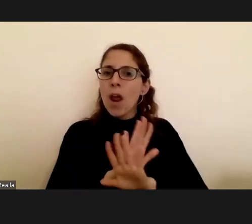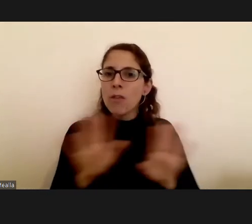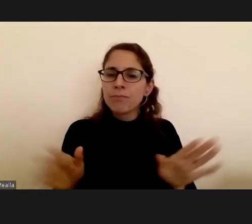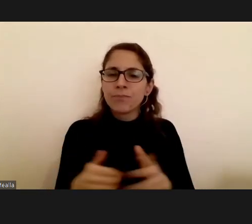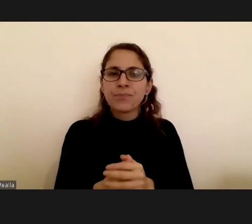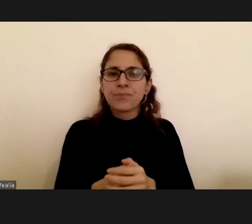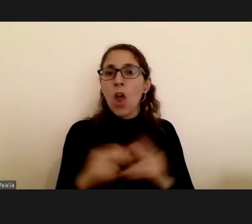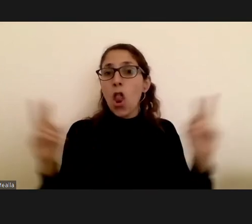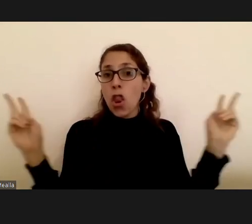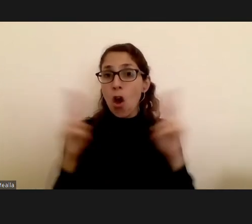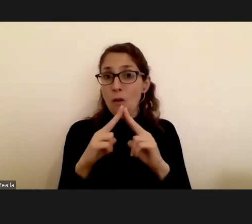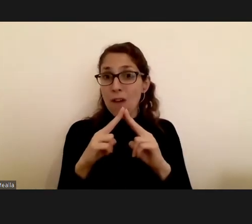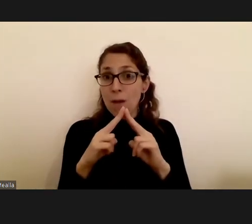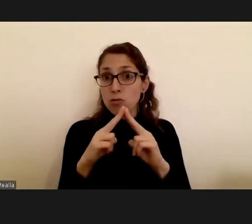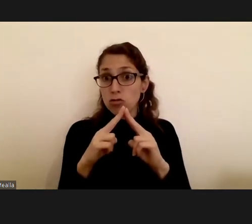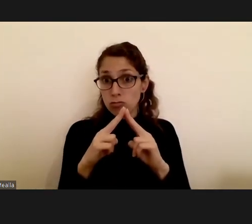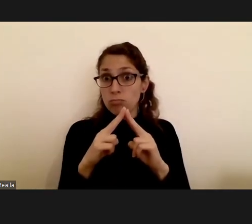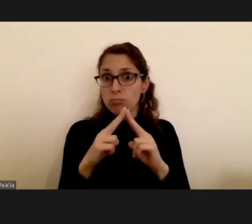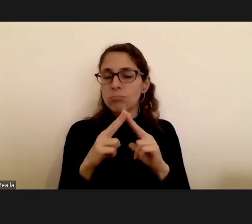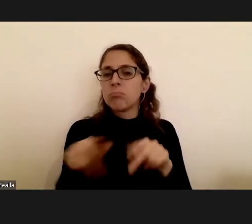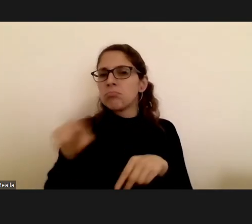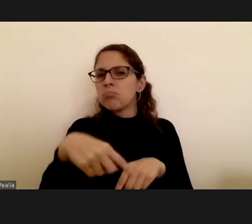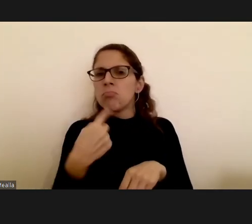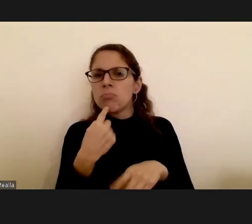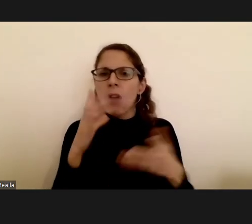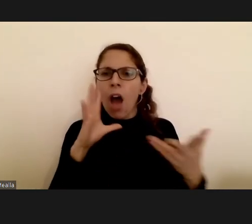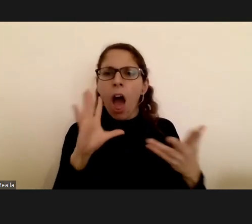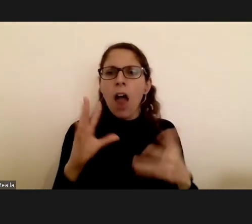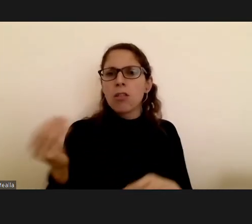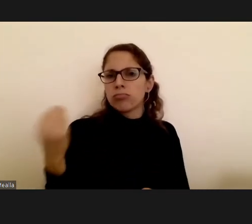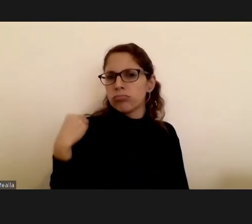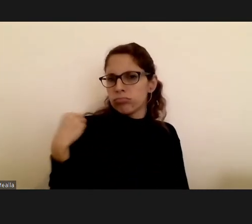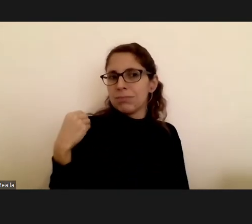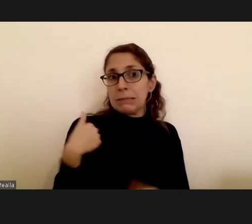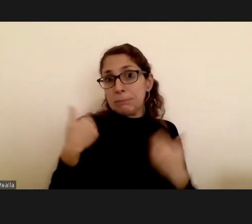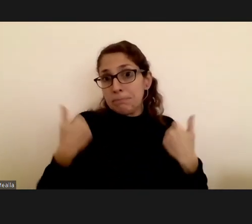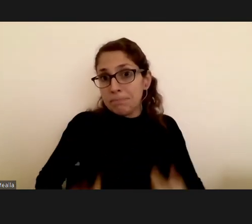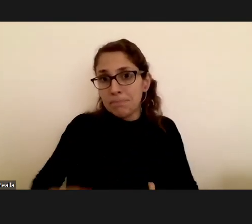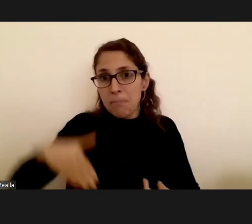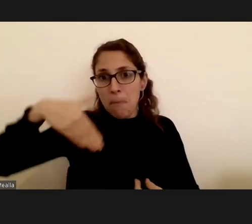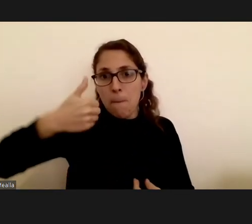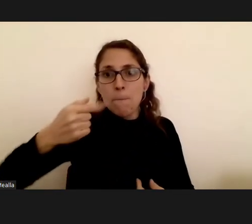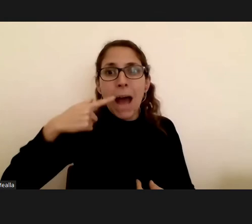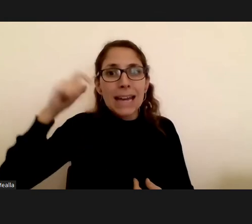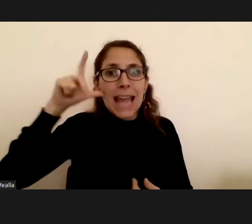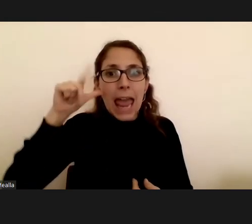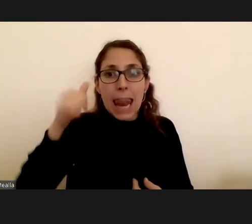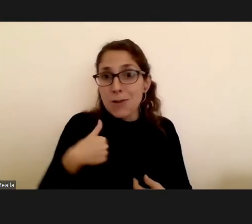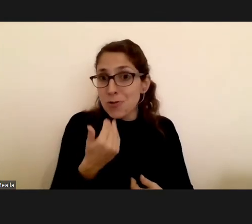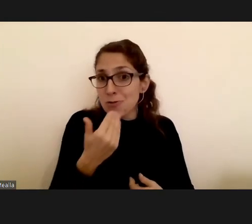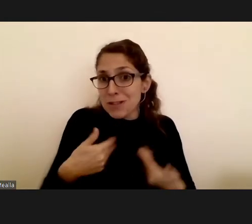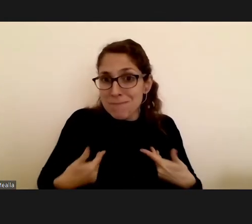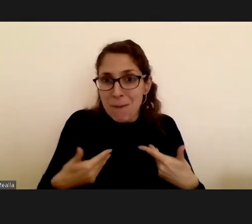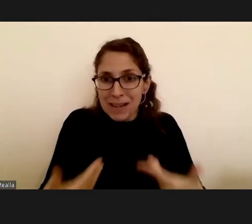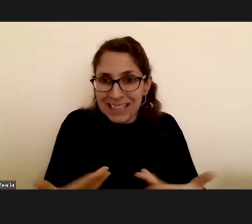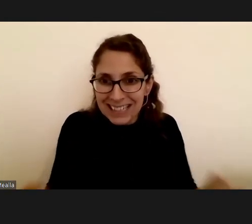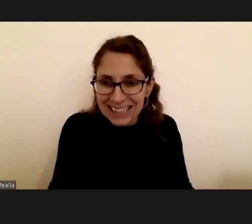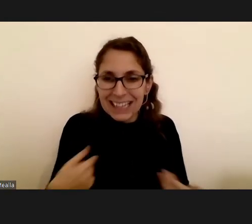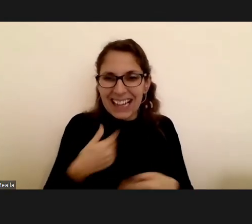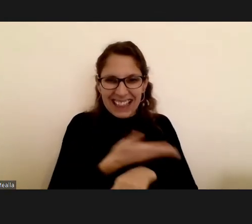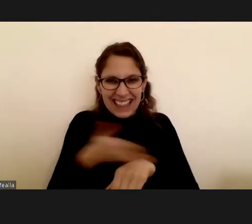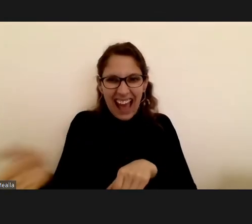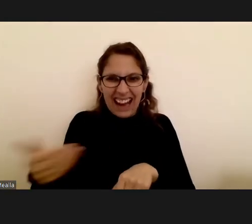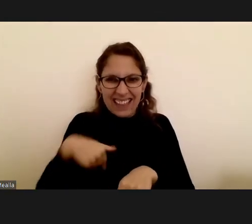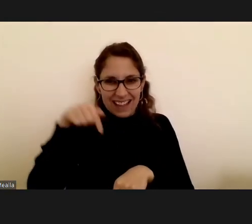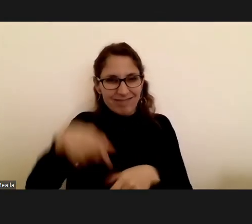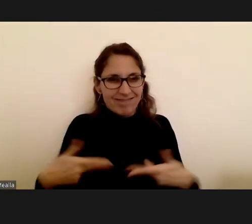Bueno, nos vemos entonces. Cualquier cosa me escriben por mail. Mi nombre es Mariela, no sé si les dije, Mariela Ibar. Es medio tarde, pero bueno,